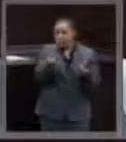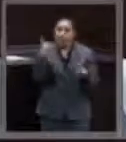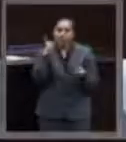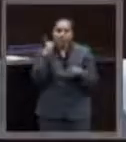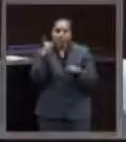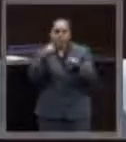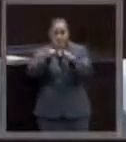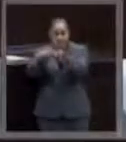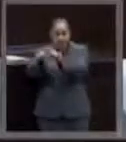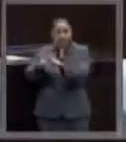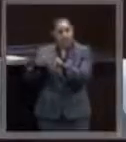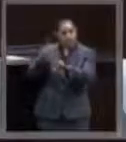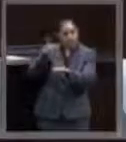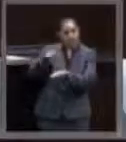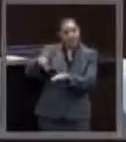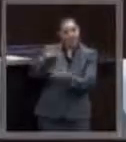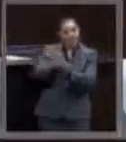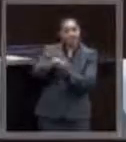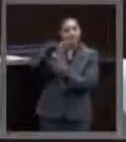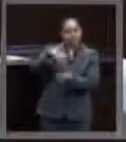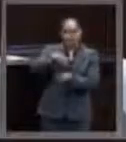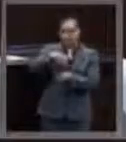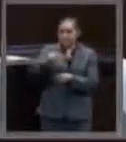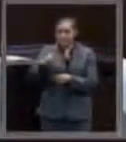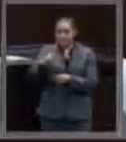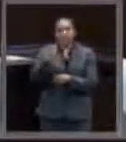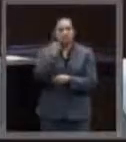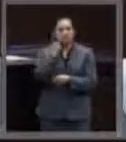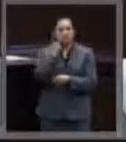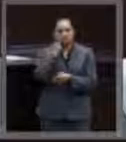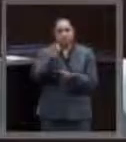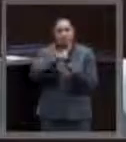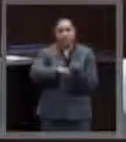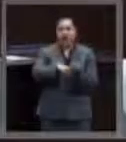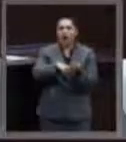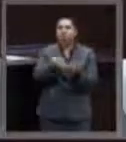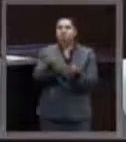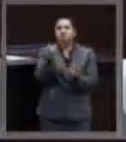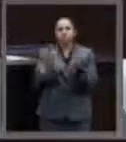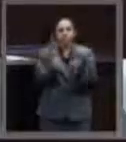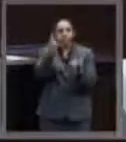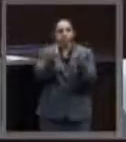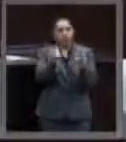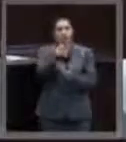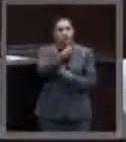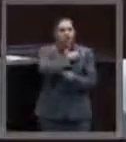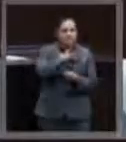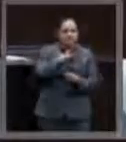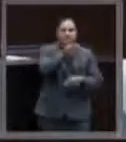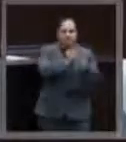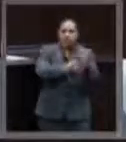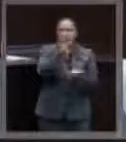diputados de las distintas fracciones parlamentarias han abonado a un manejo irresponsable de la deuda